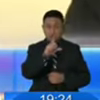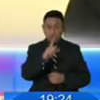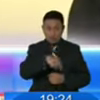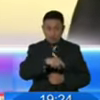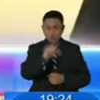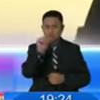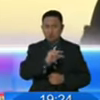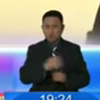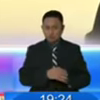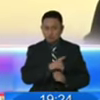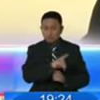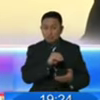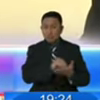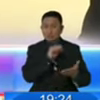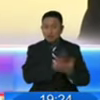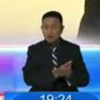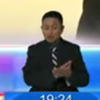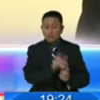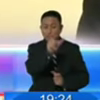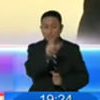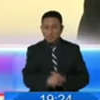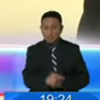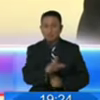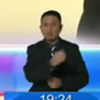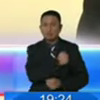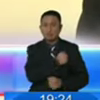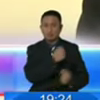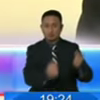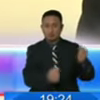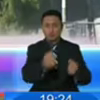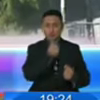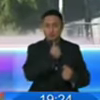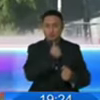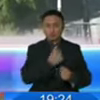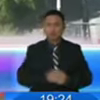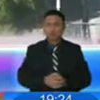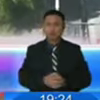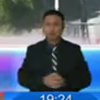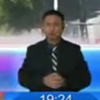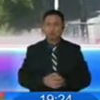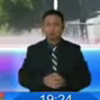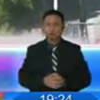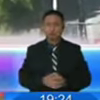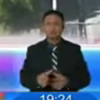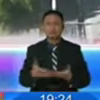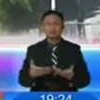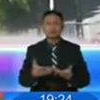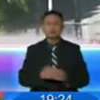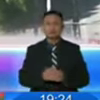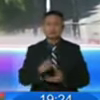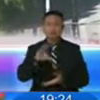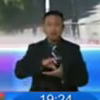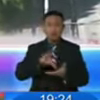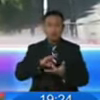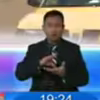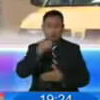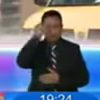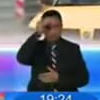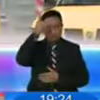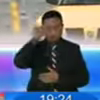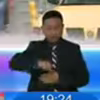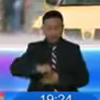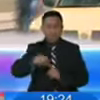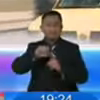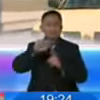y eso debería aplicarse directamente al transporte público. La idea con ellos es construir una ciudad inteligente que cuente con un servicio